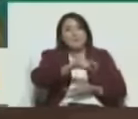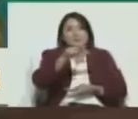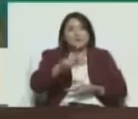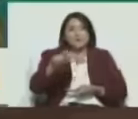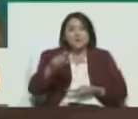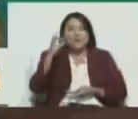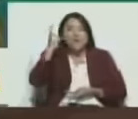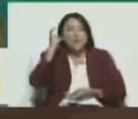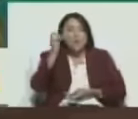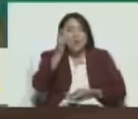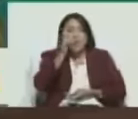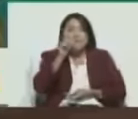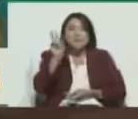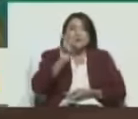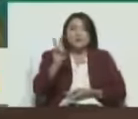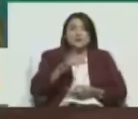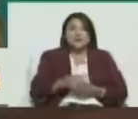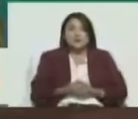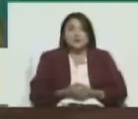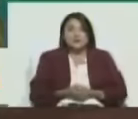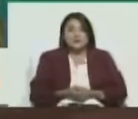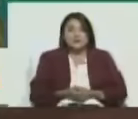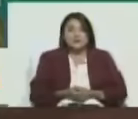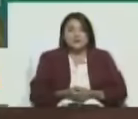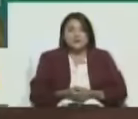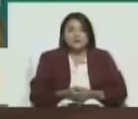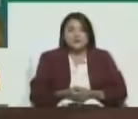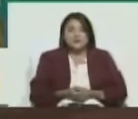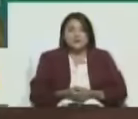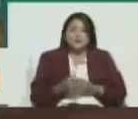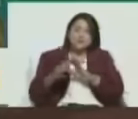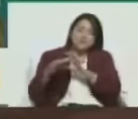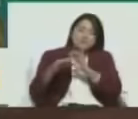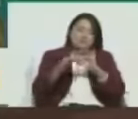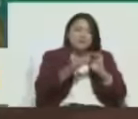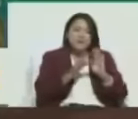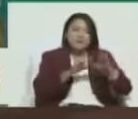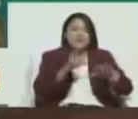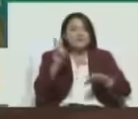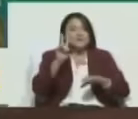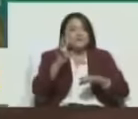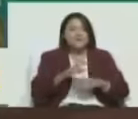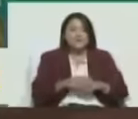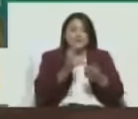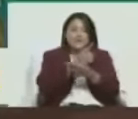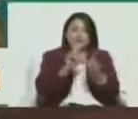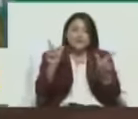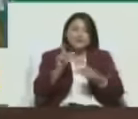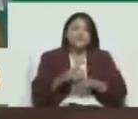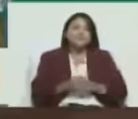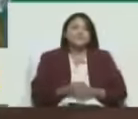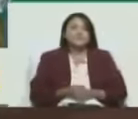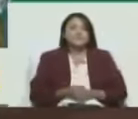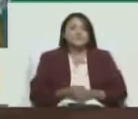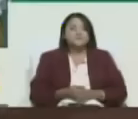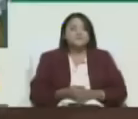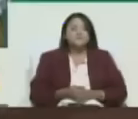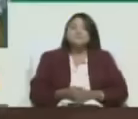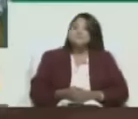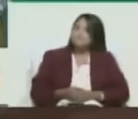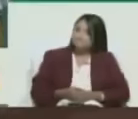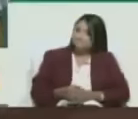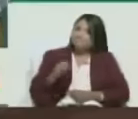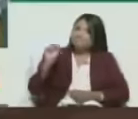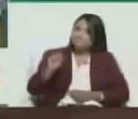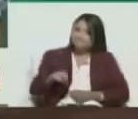y los venezolanos de bien, a los que amamos este territorio, a unirnos por la defensa de la soberanía. Sí, bueno, y invitarlos